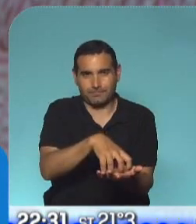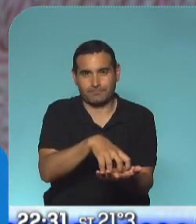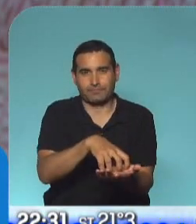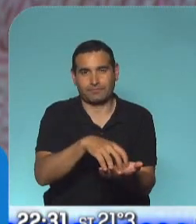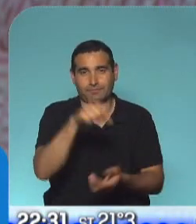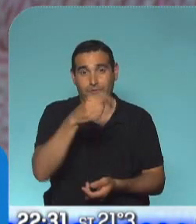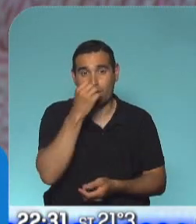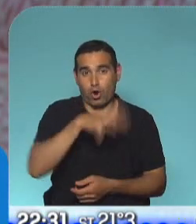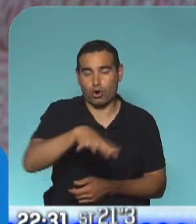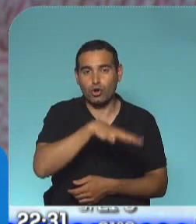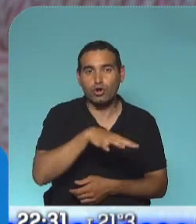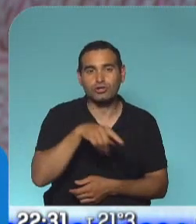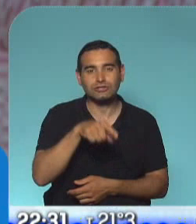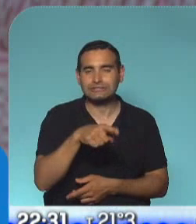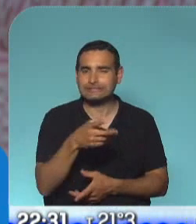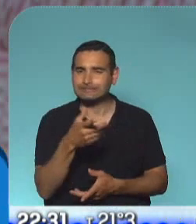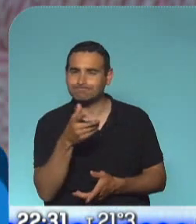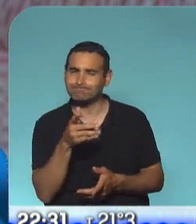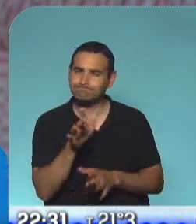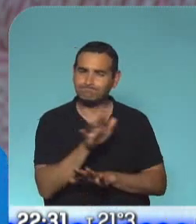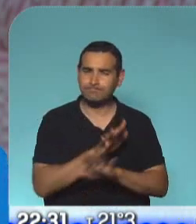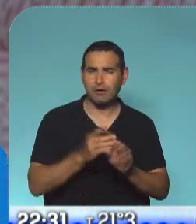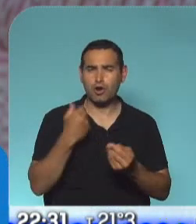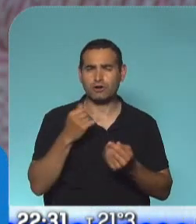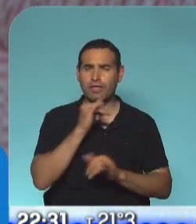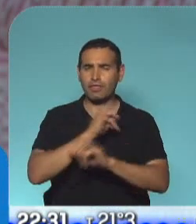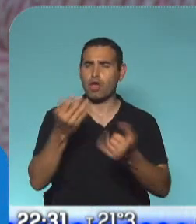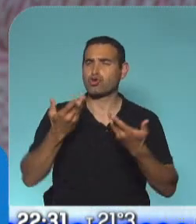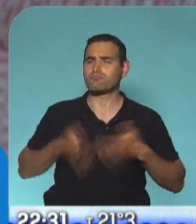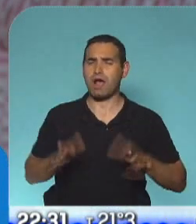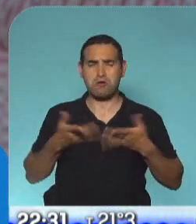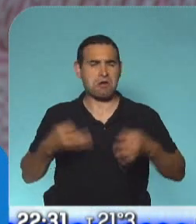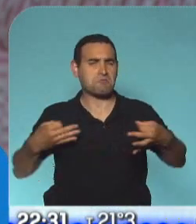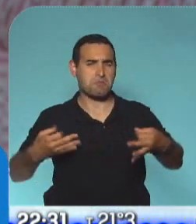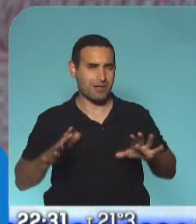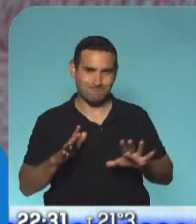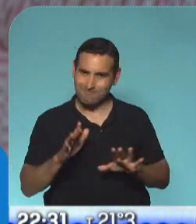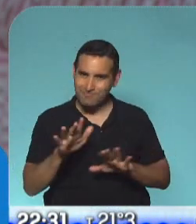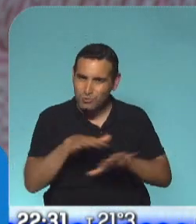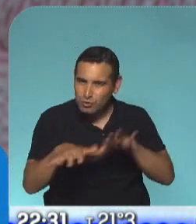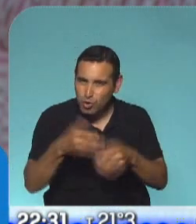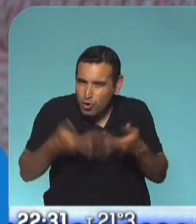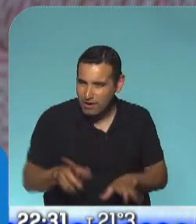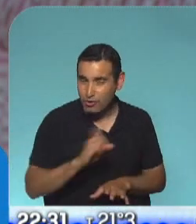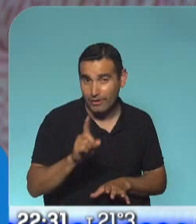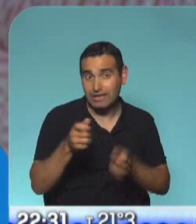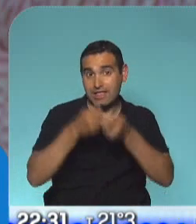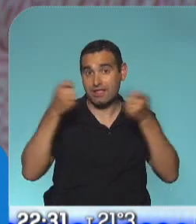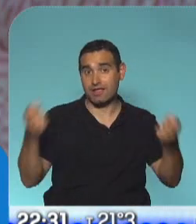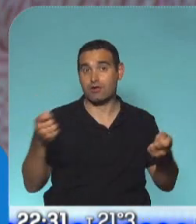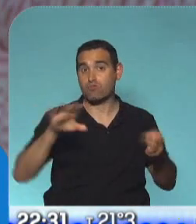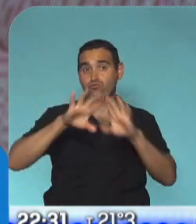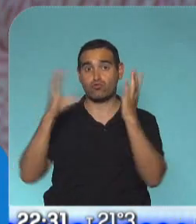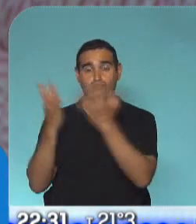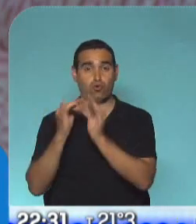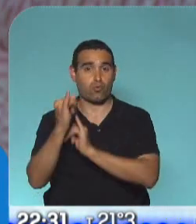cuarteles en Hong Kong, maquillan una situación de normalidad cuando en realidad la situación no es normal, y los diarios del mundo te están